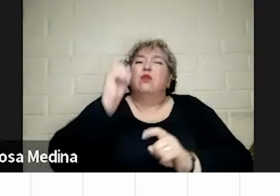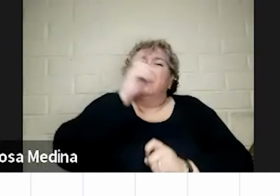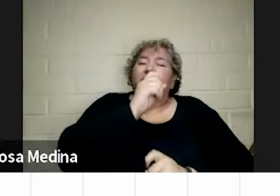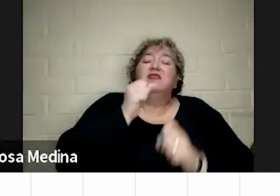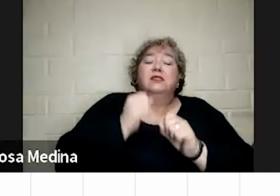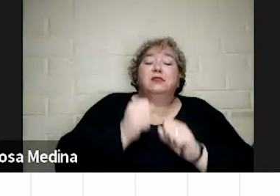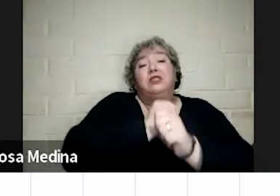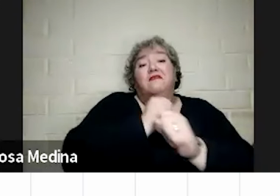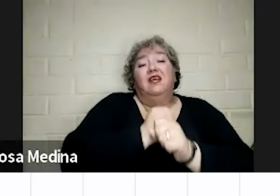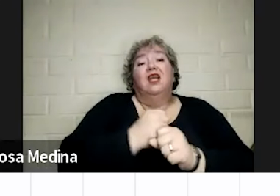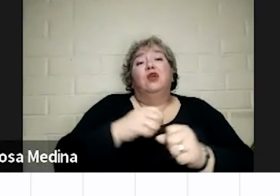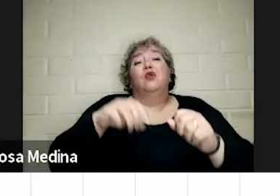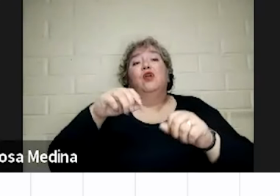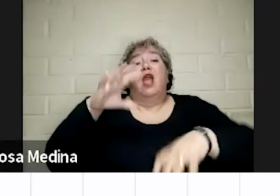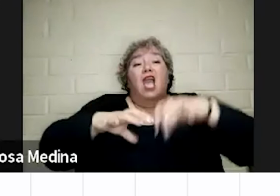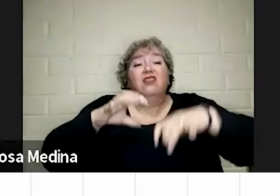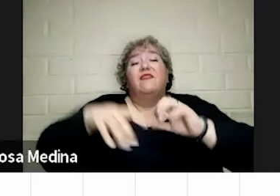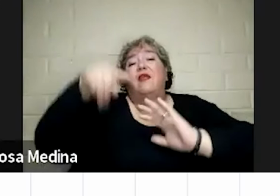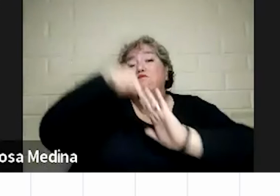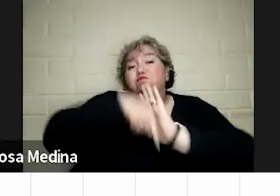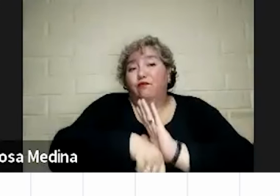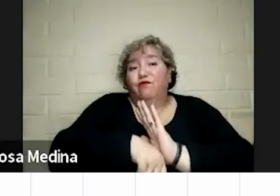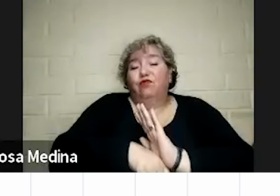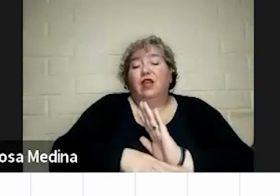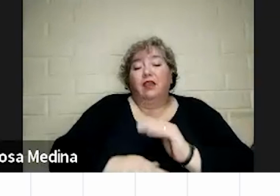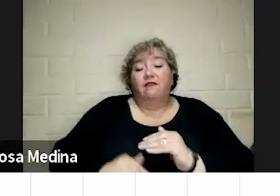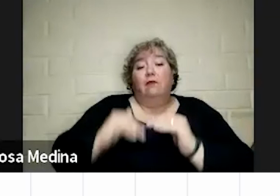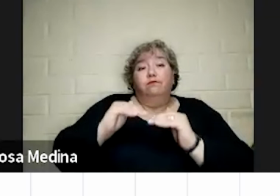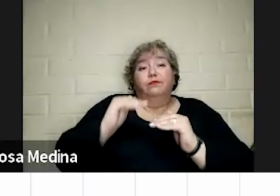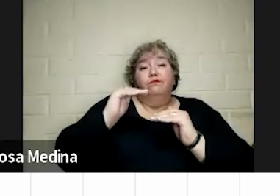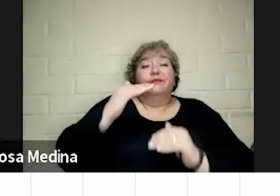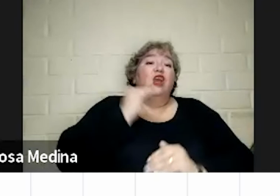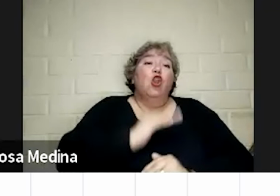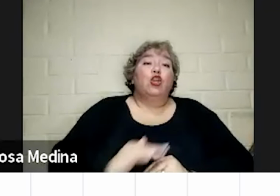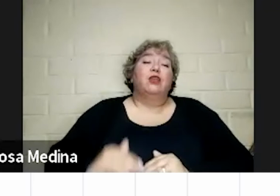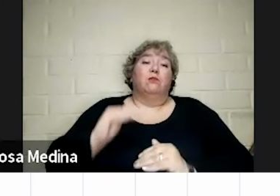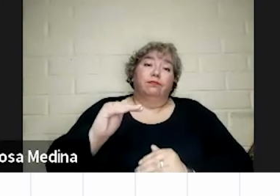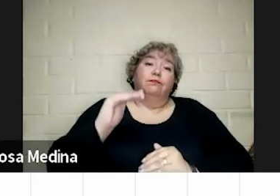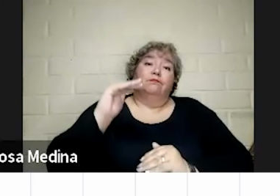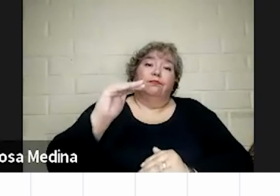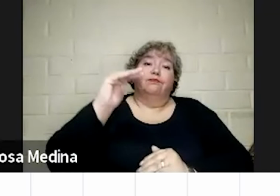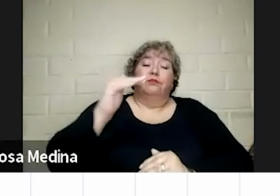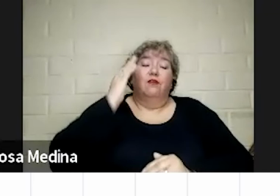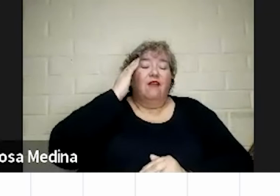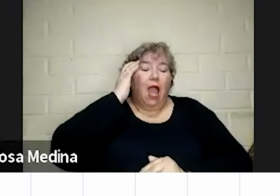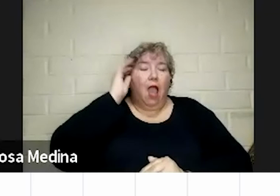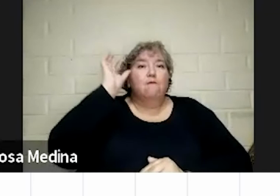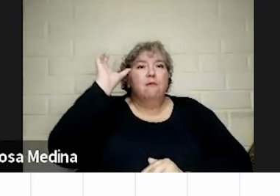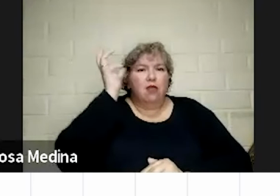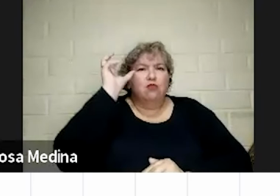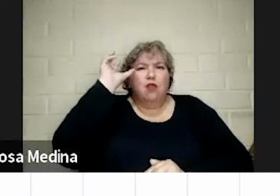más profundas a medida que los niños van aumentando o van creciendo, ¿cierto? O van madurando en su desarrollo